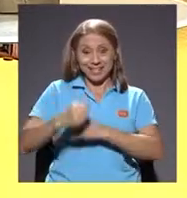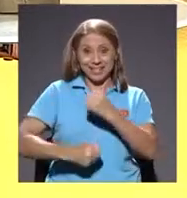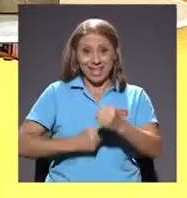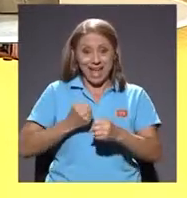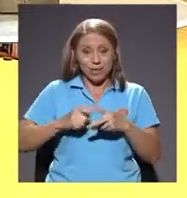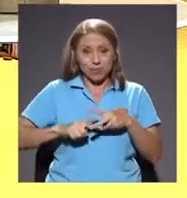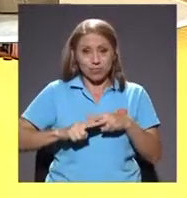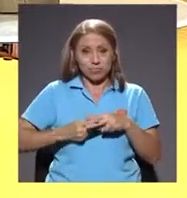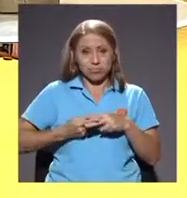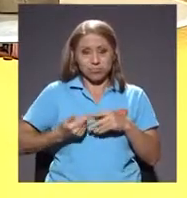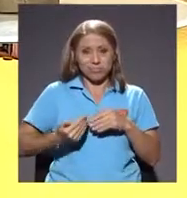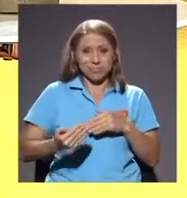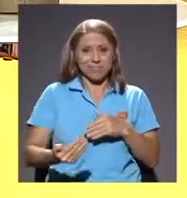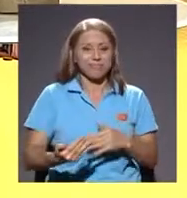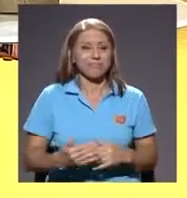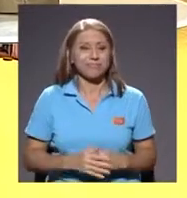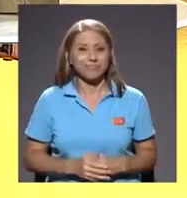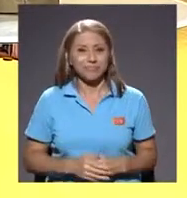roncando